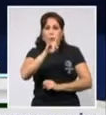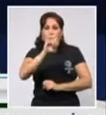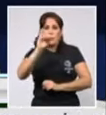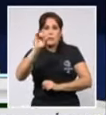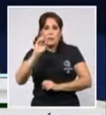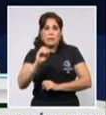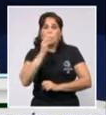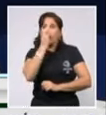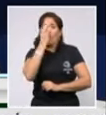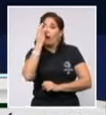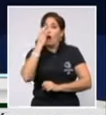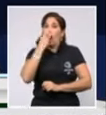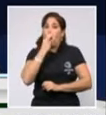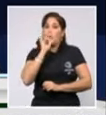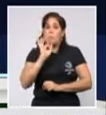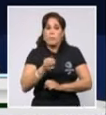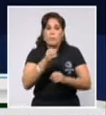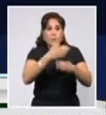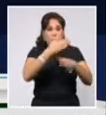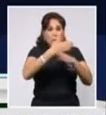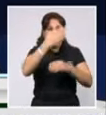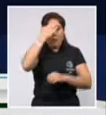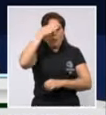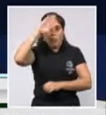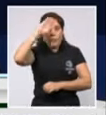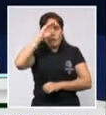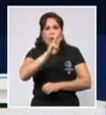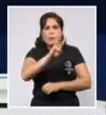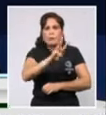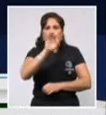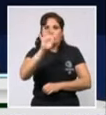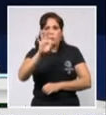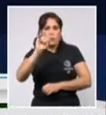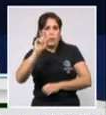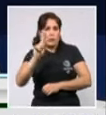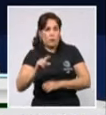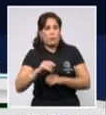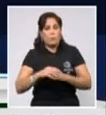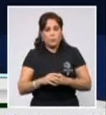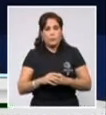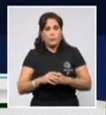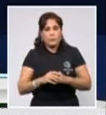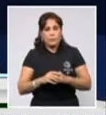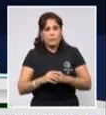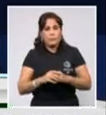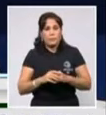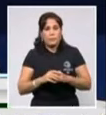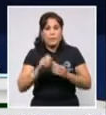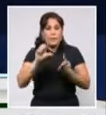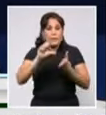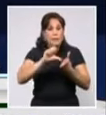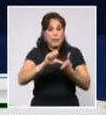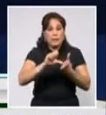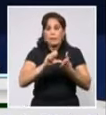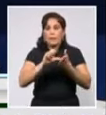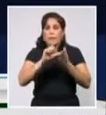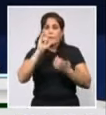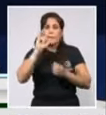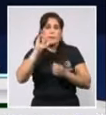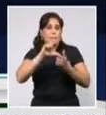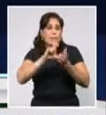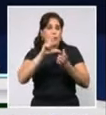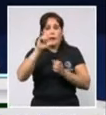960, de Santiago de Cuba, 381, el Centro de Ingeniería Genética y